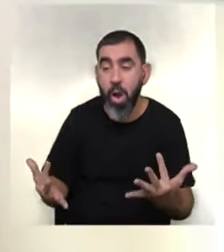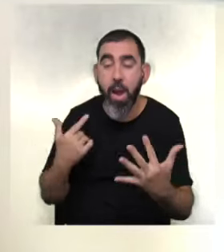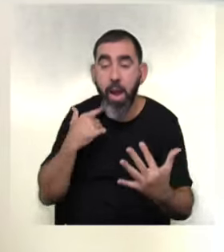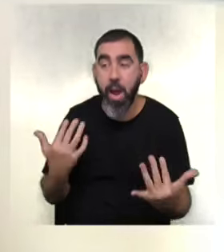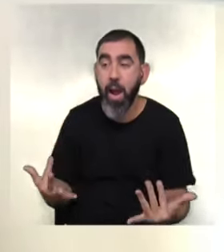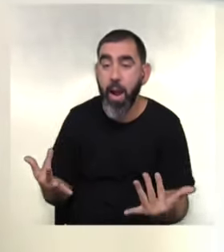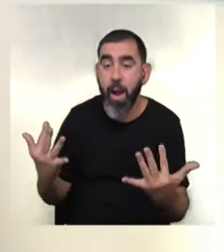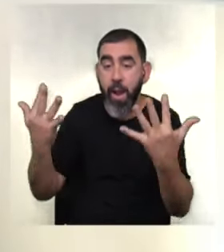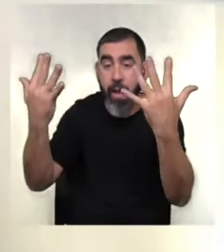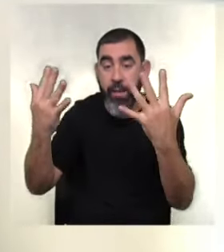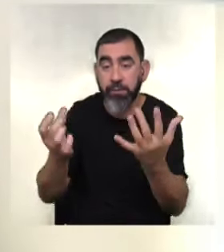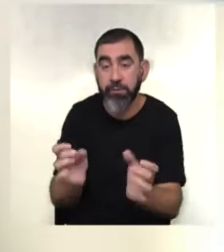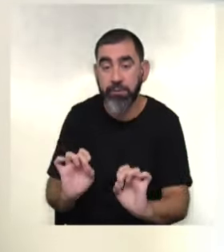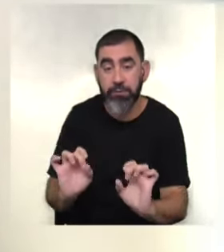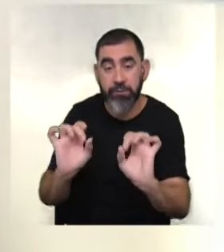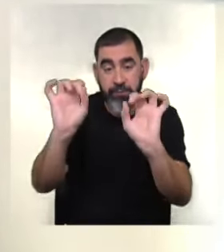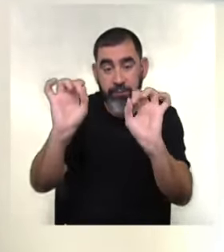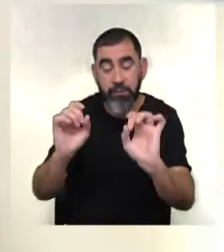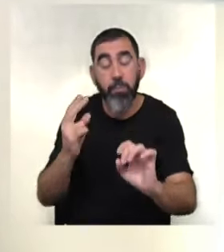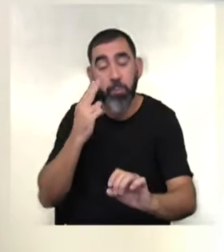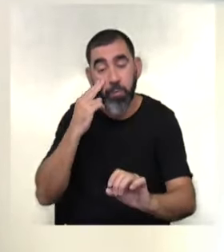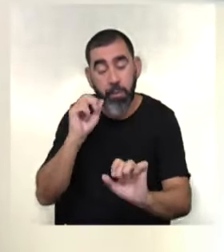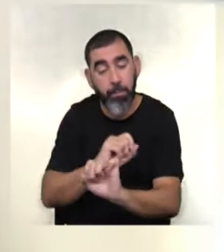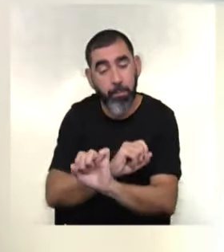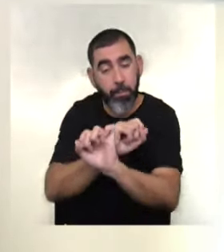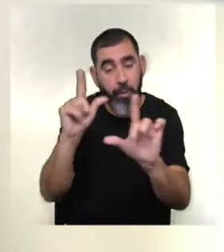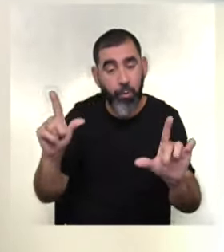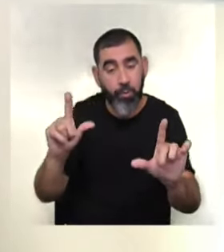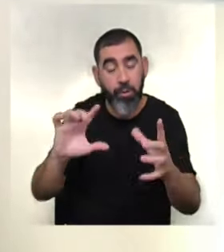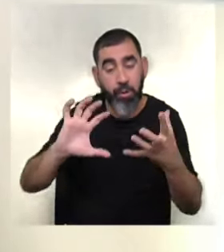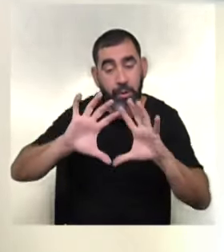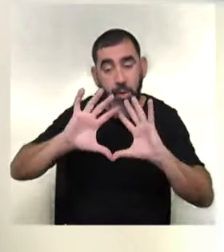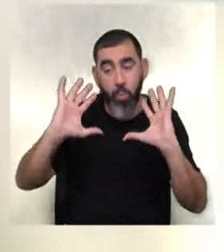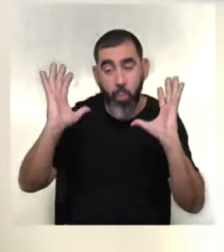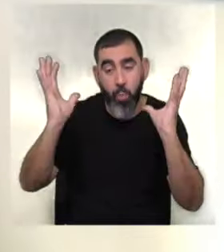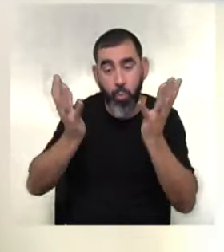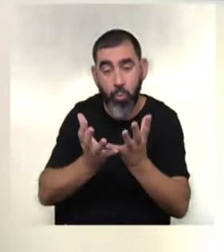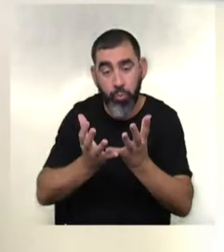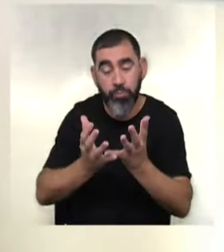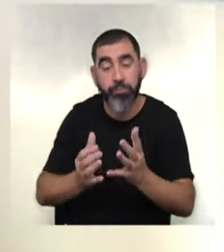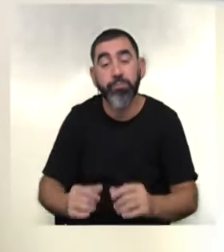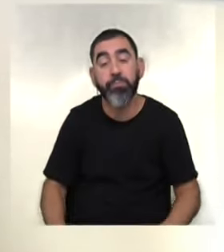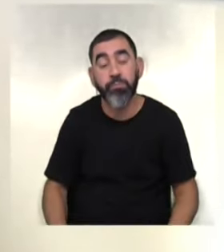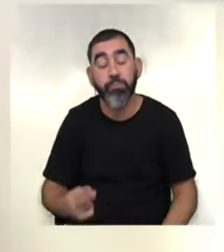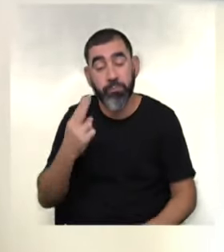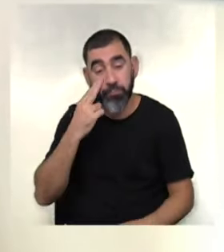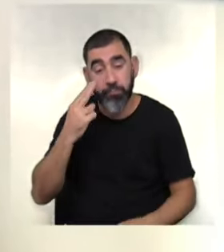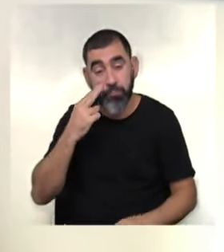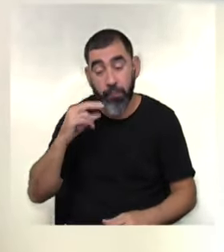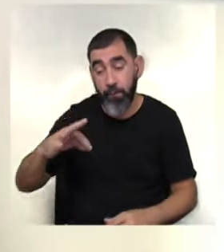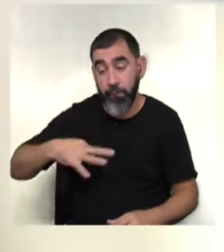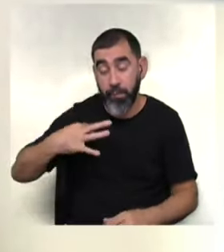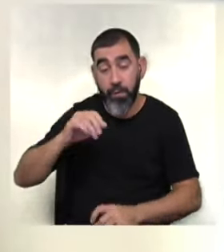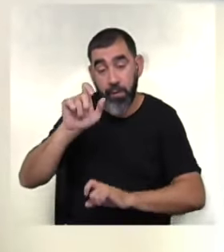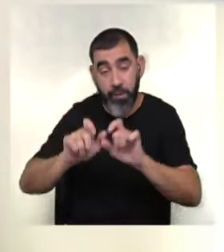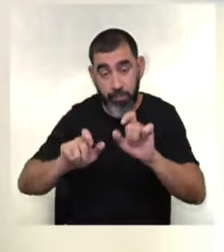efecto invernadero, que constituyen uno de los problemas del planeta más serio, que compromete nuestra existencia